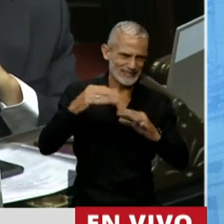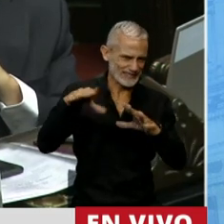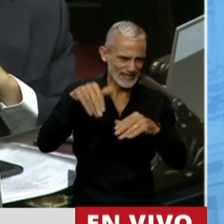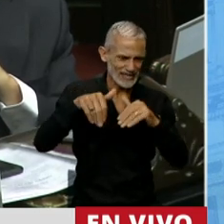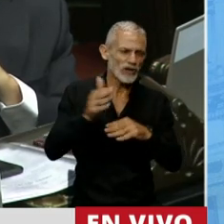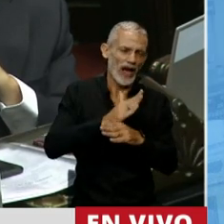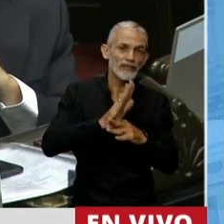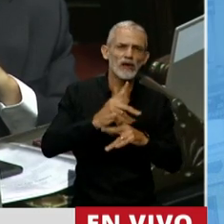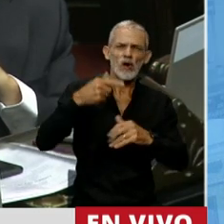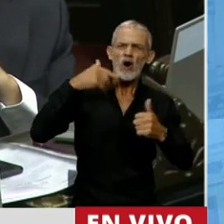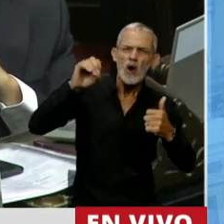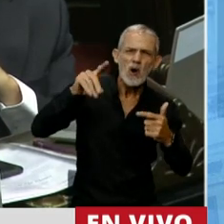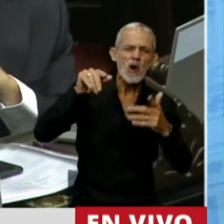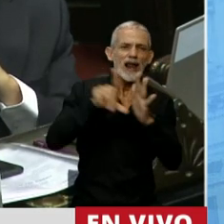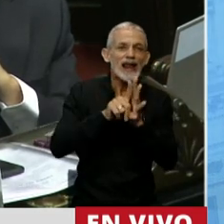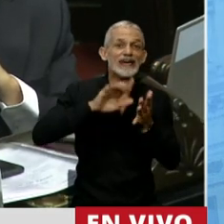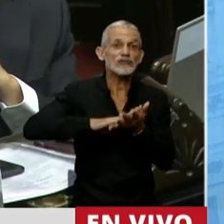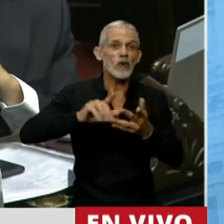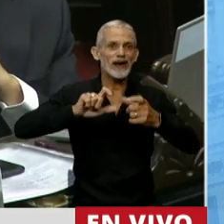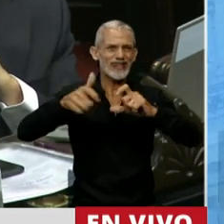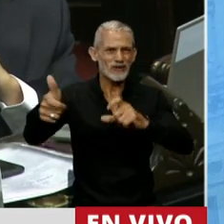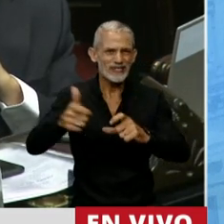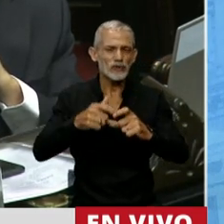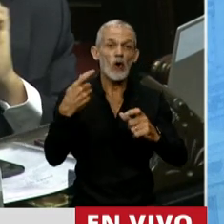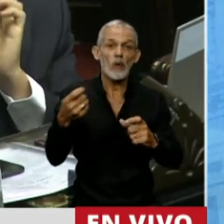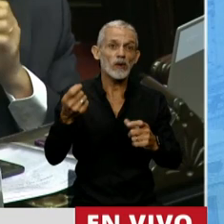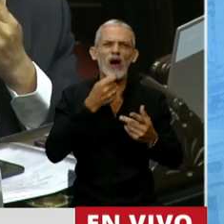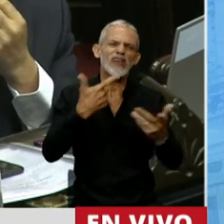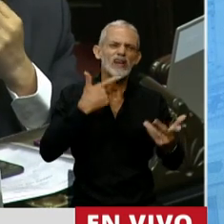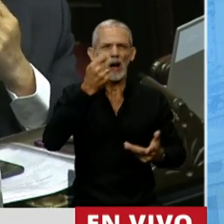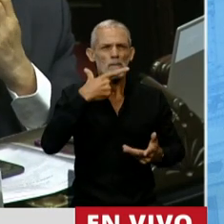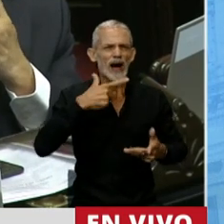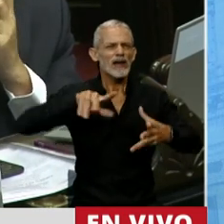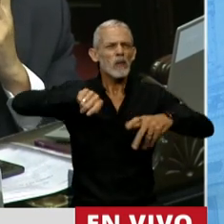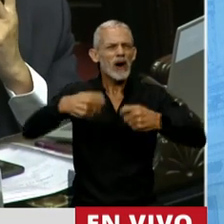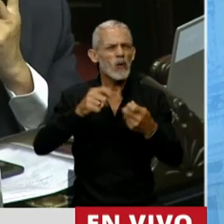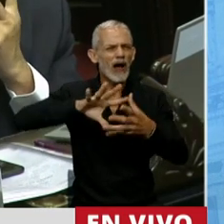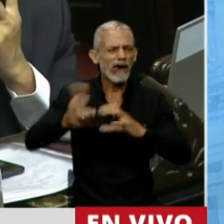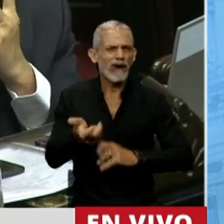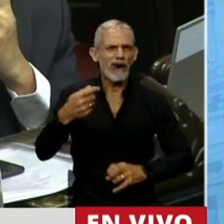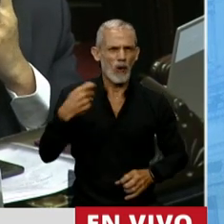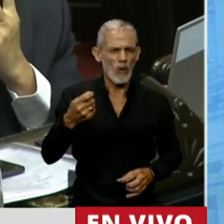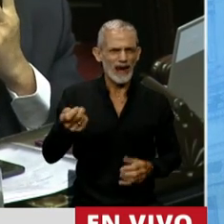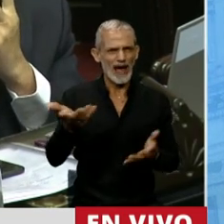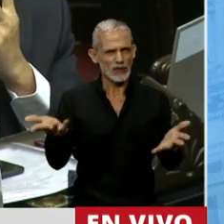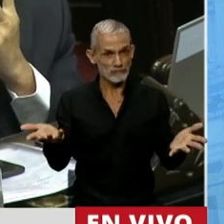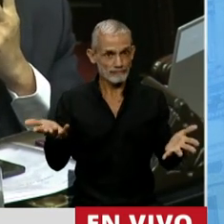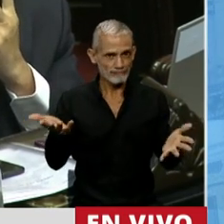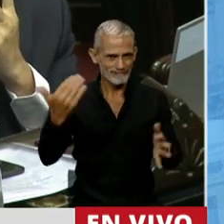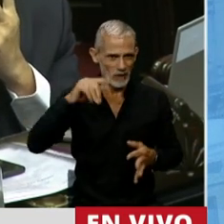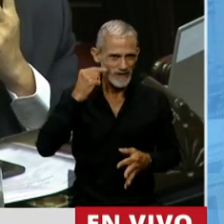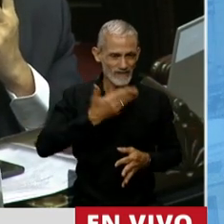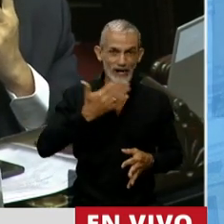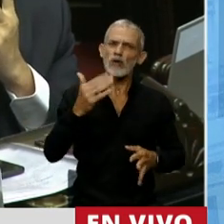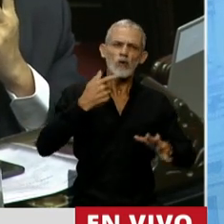criticaba fuertemente la ley de movilidad jubilatoria diciendo que Macri perjudicaba a los jubilados. Y dijo que cuando